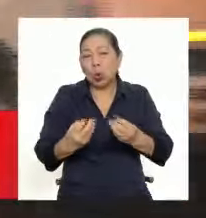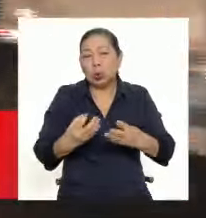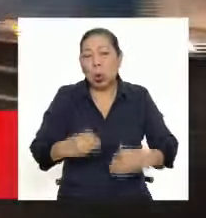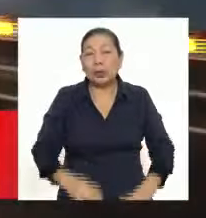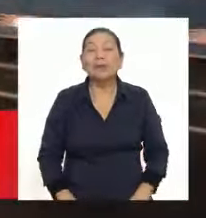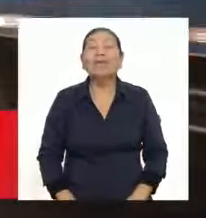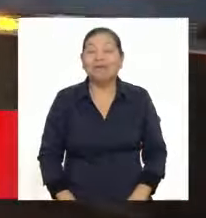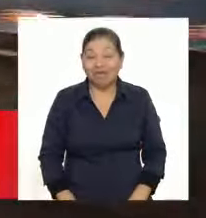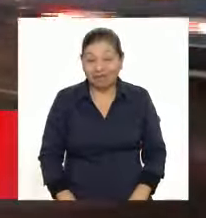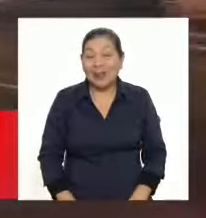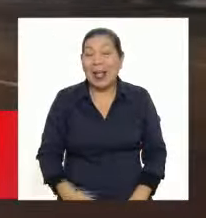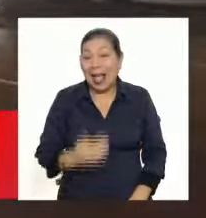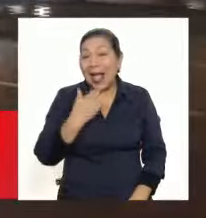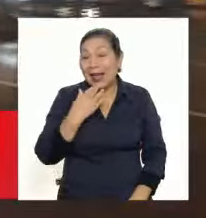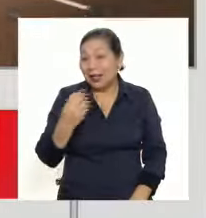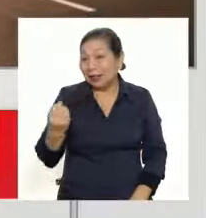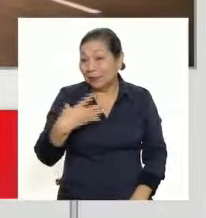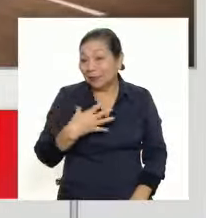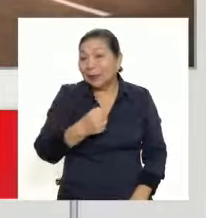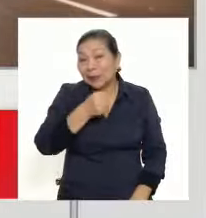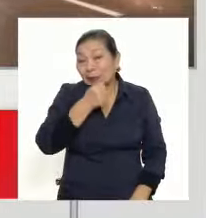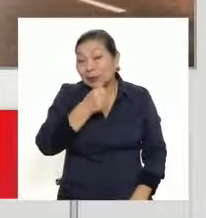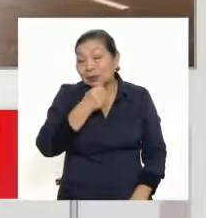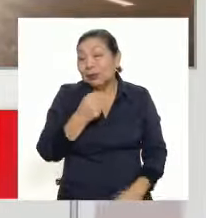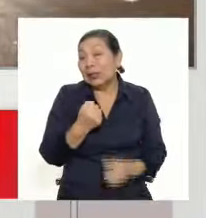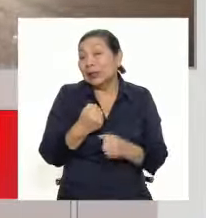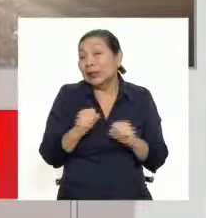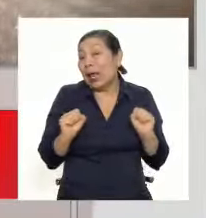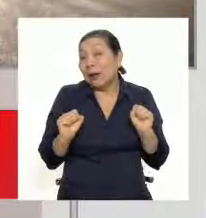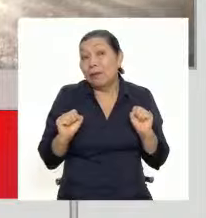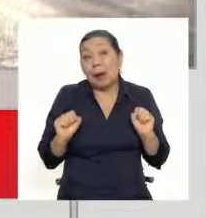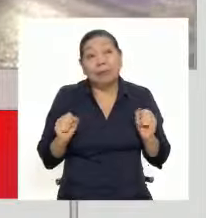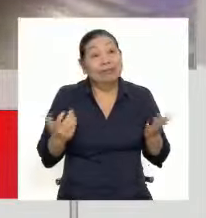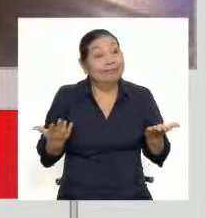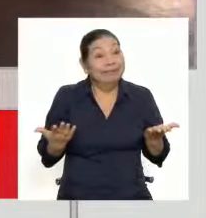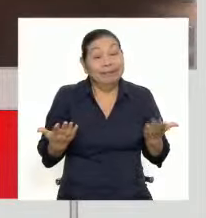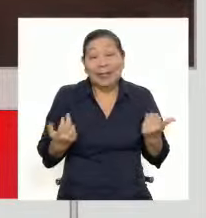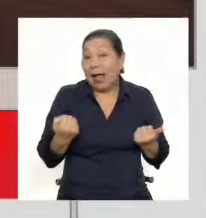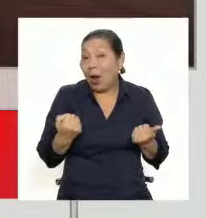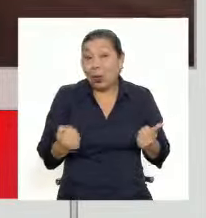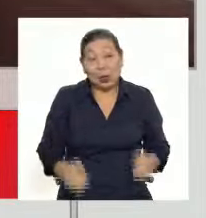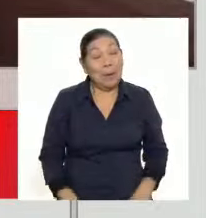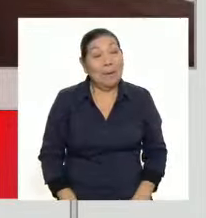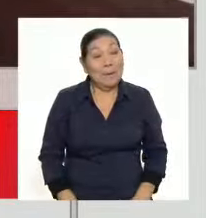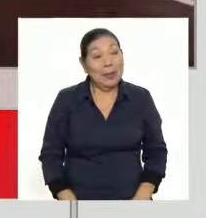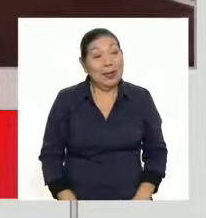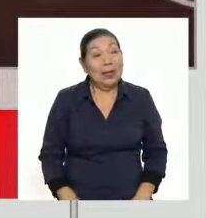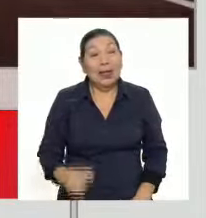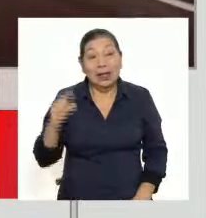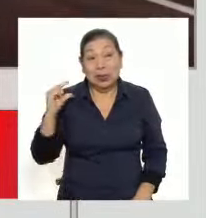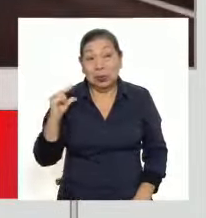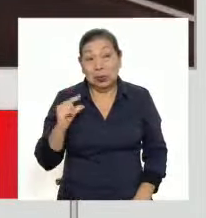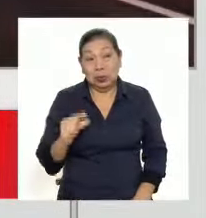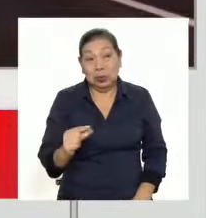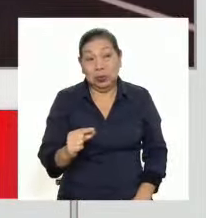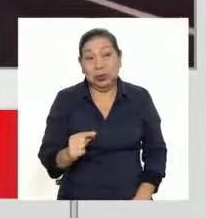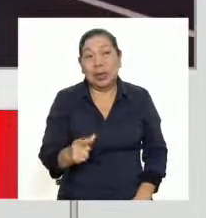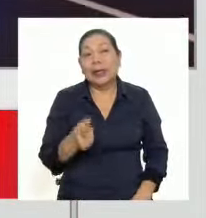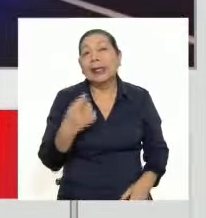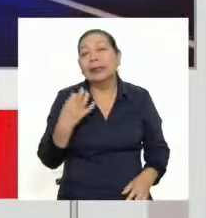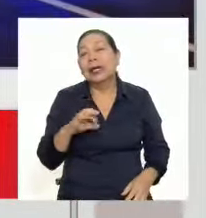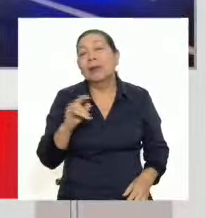Muy bien, Diana, muchísimas gracias. Bueno, se han salvado de milagro los conductores de estas unidades, porque es una vía rápida, ¿no? Sabemos la velocidad en la